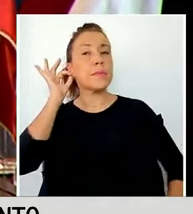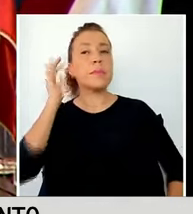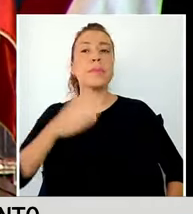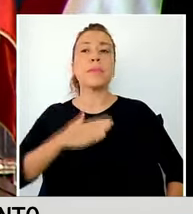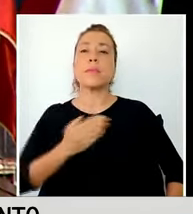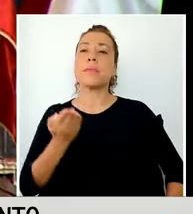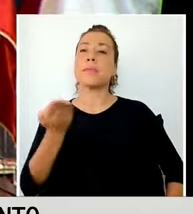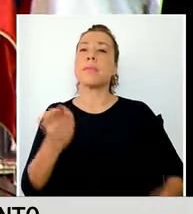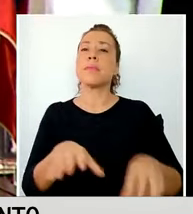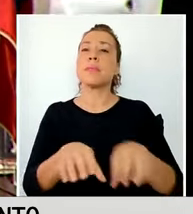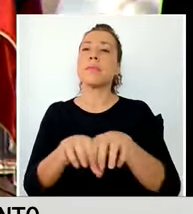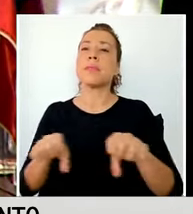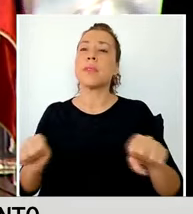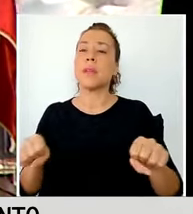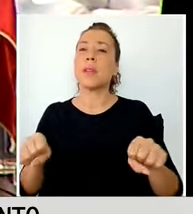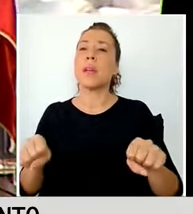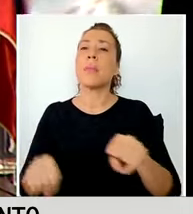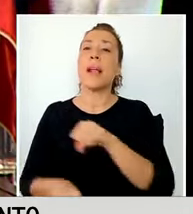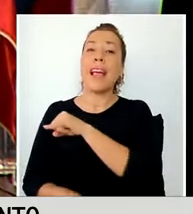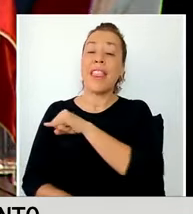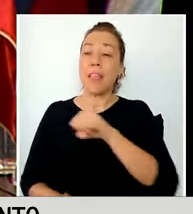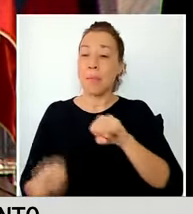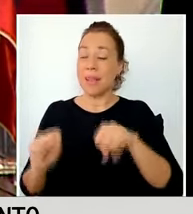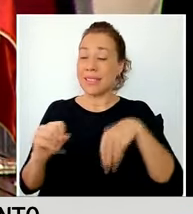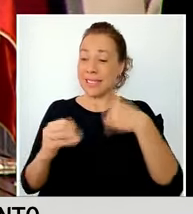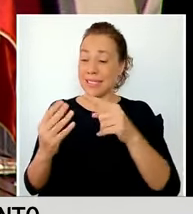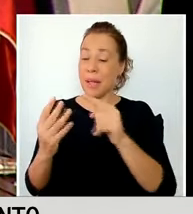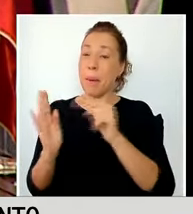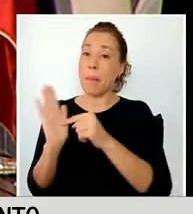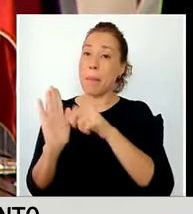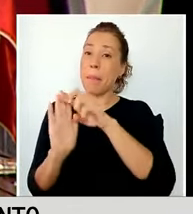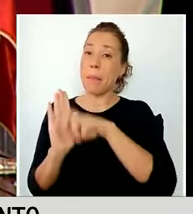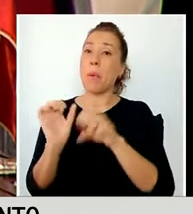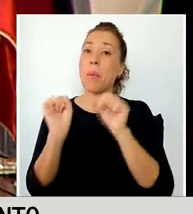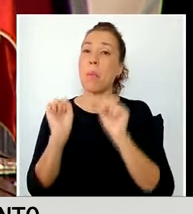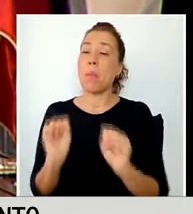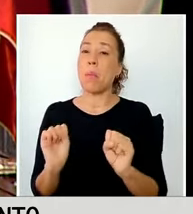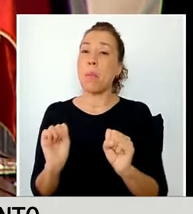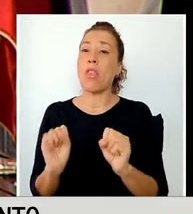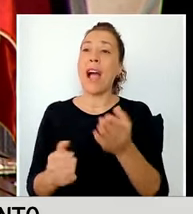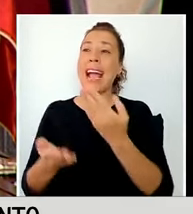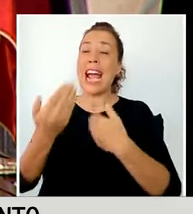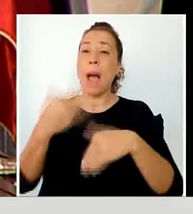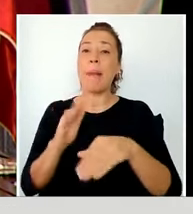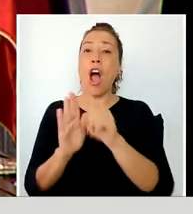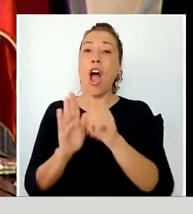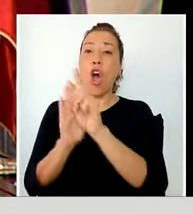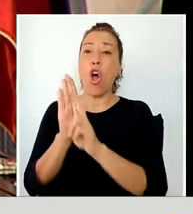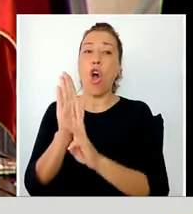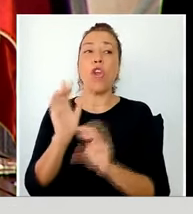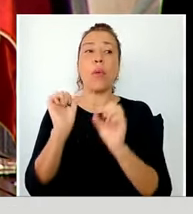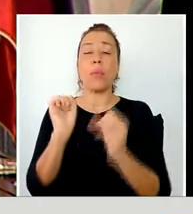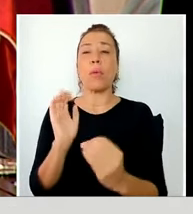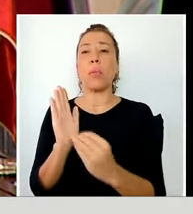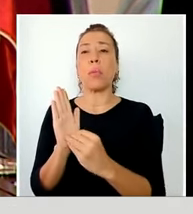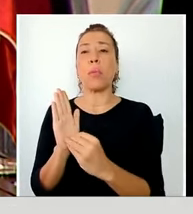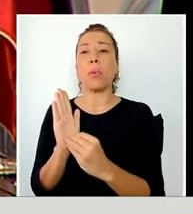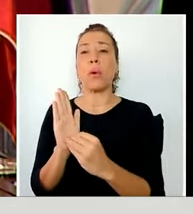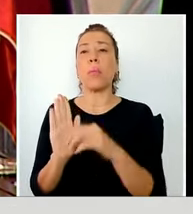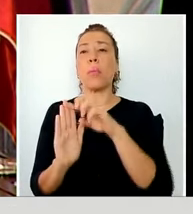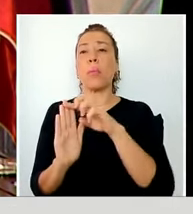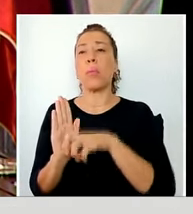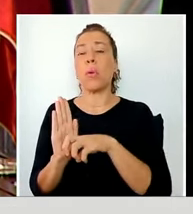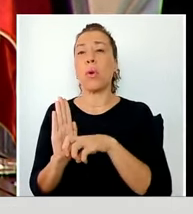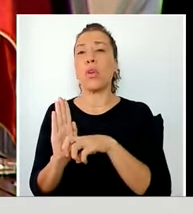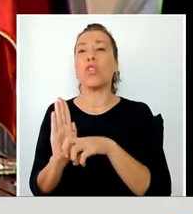para que a continuación de este proyecto pudiésemos invertir el orden de la tabla y poner a continuación el proyecto está en el número